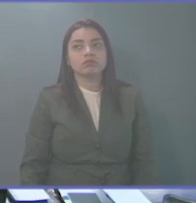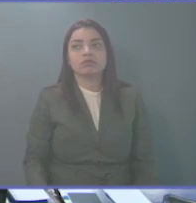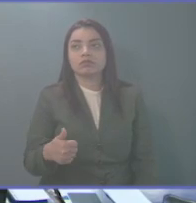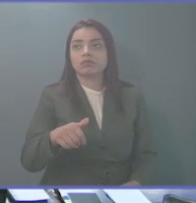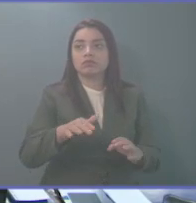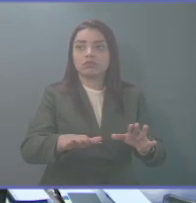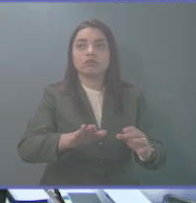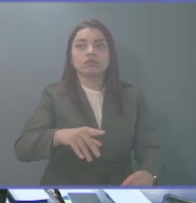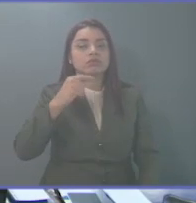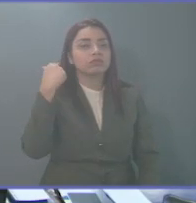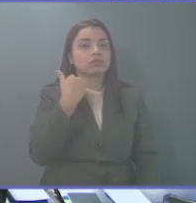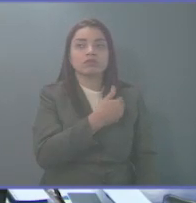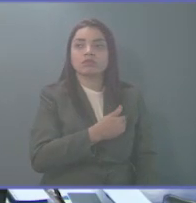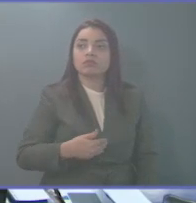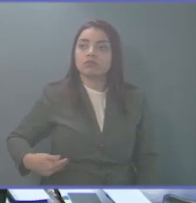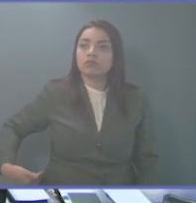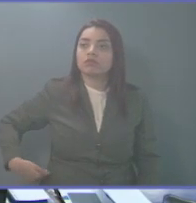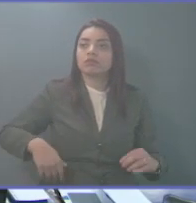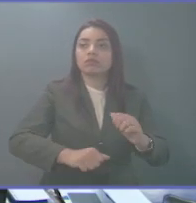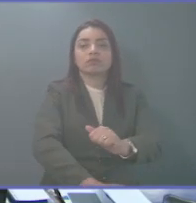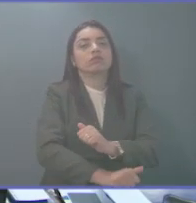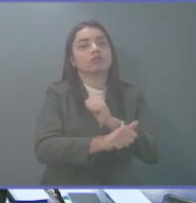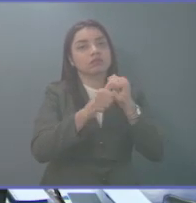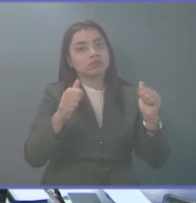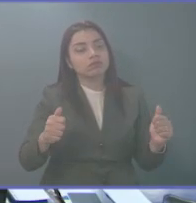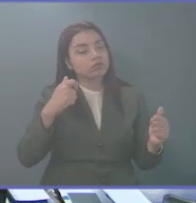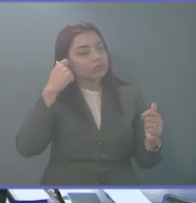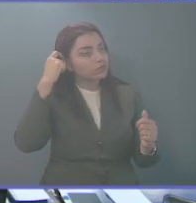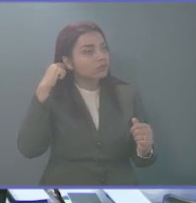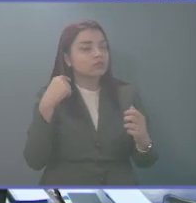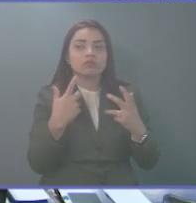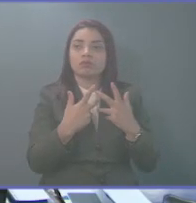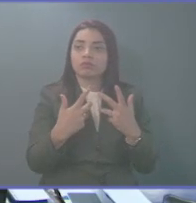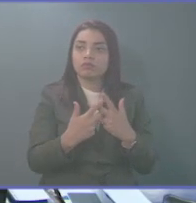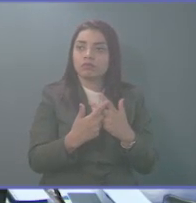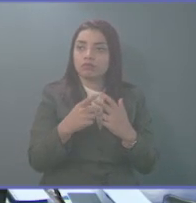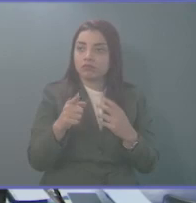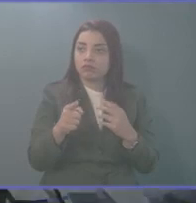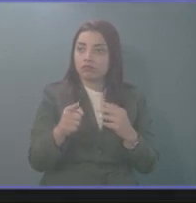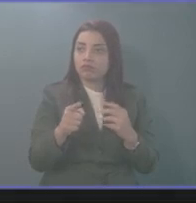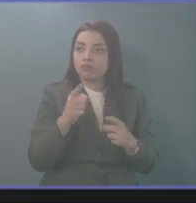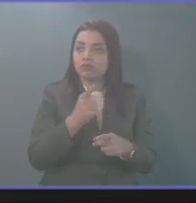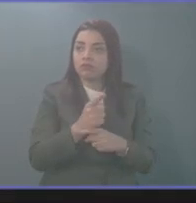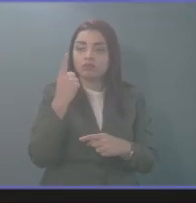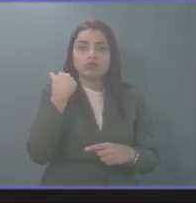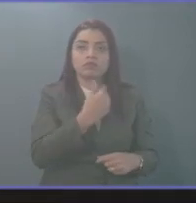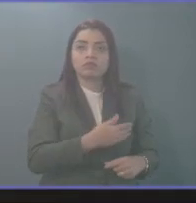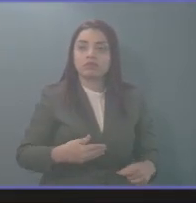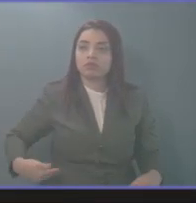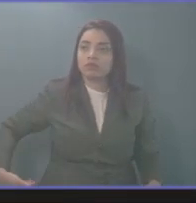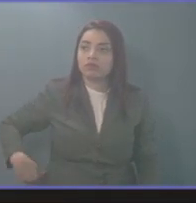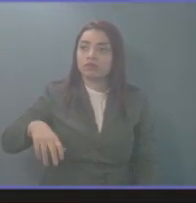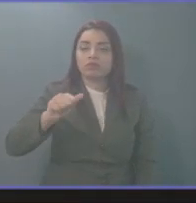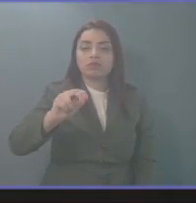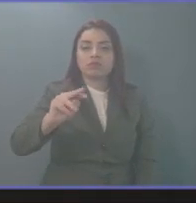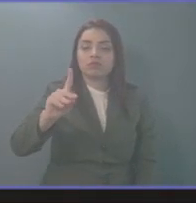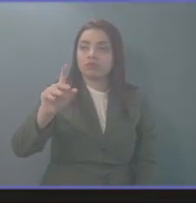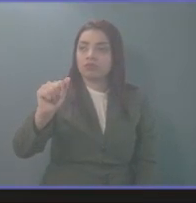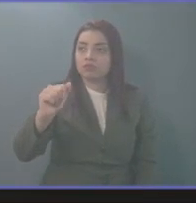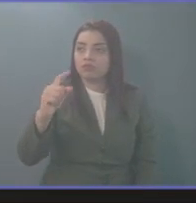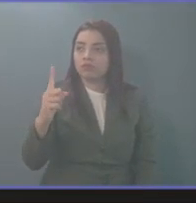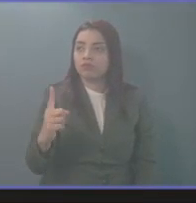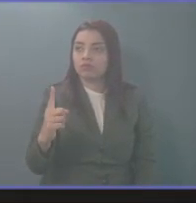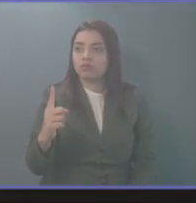Gracias, presidente. Muy buenos días, colegas. Me voy a referir a lo que decía el presidente de ANDA en cuanto nosotros no